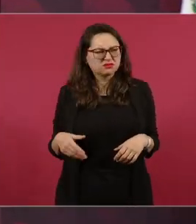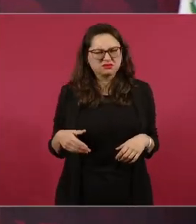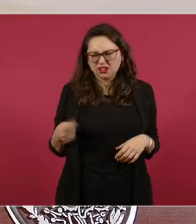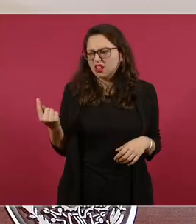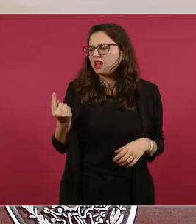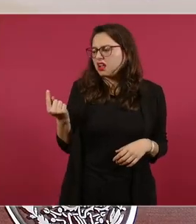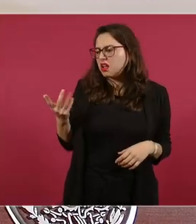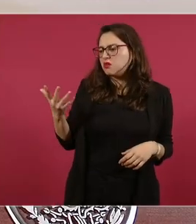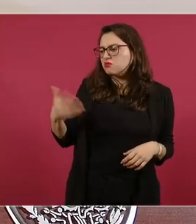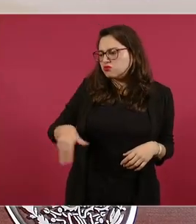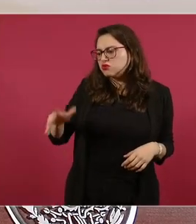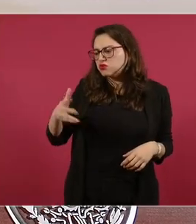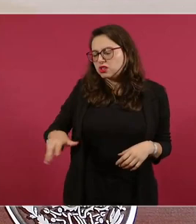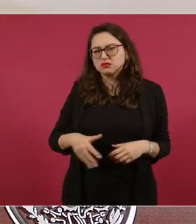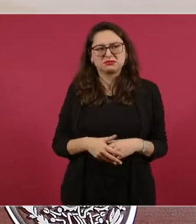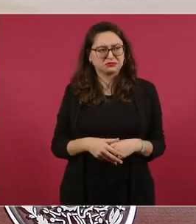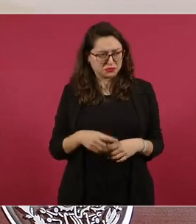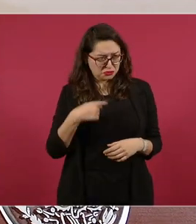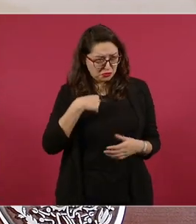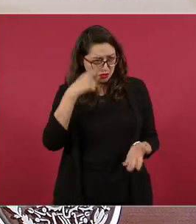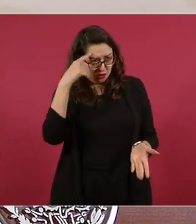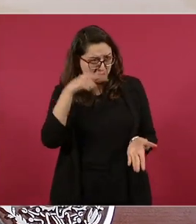al tonto que te lo crea. Pero bueno,